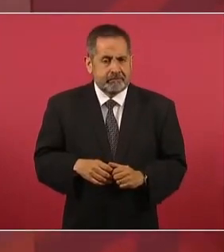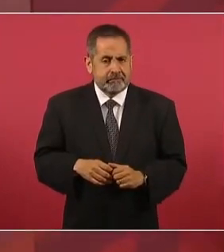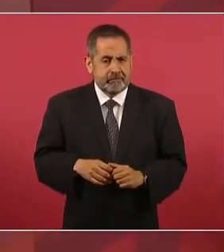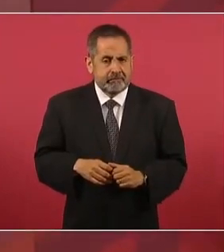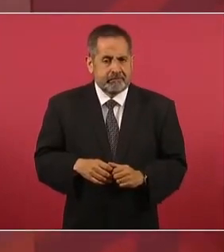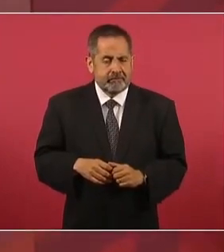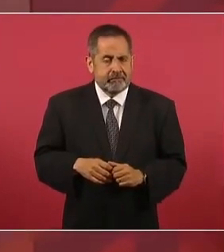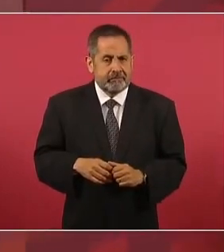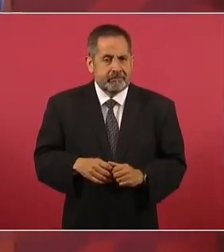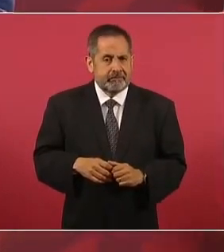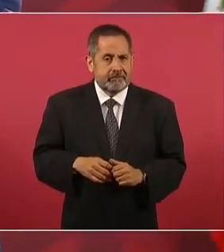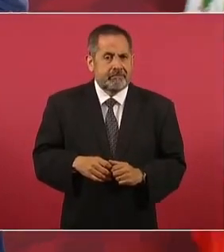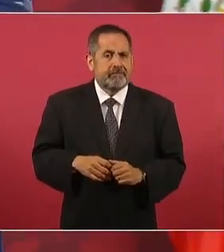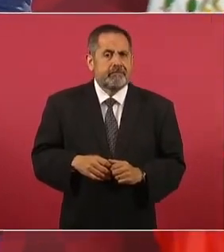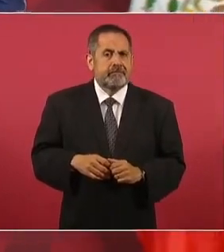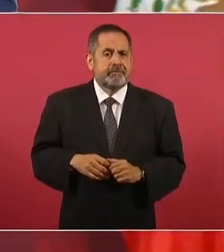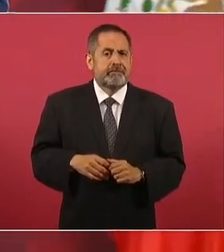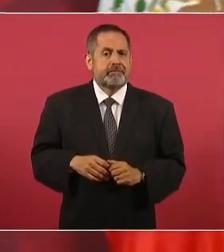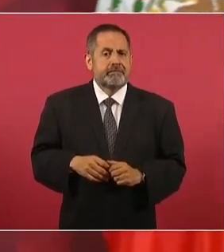yo